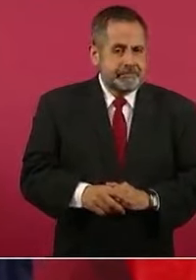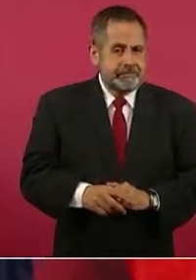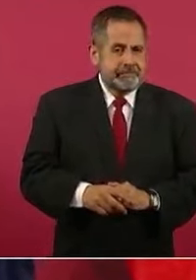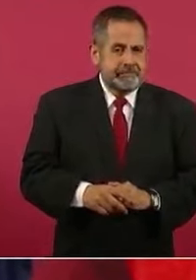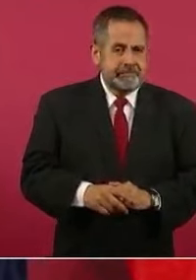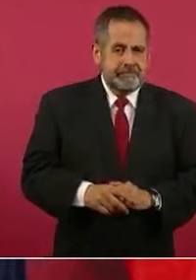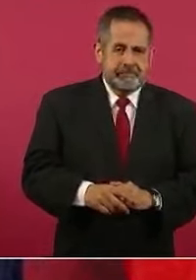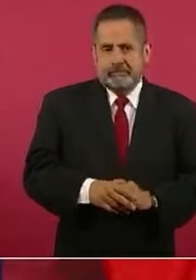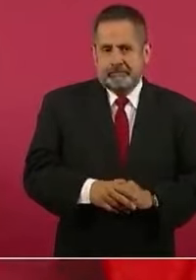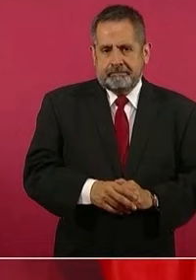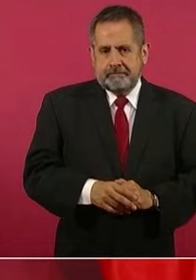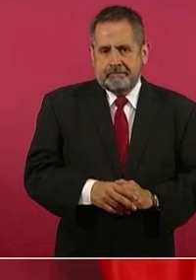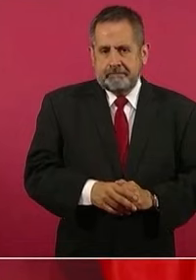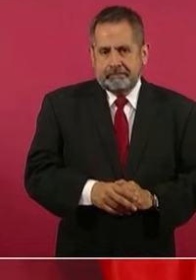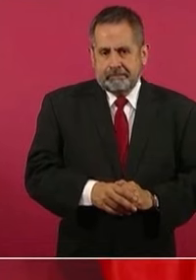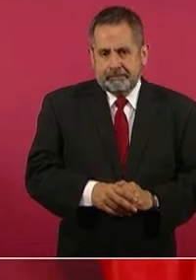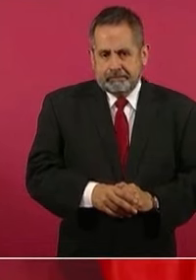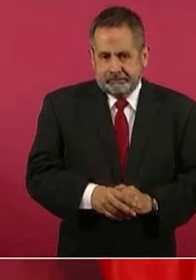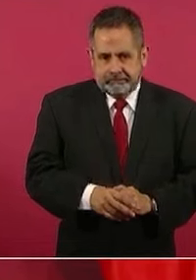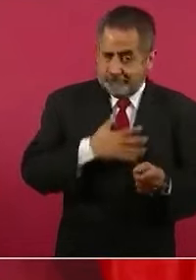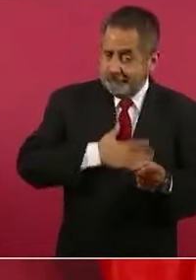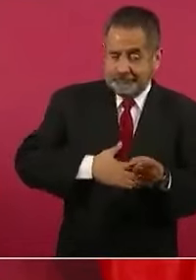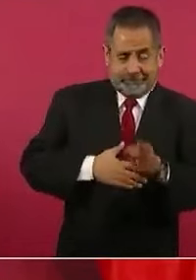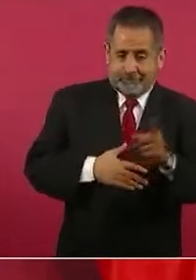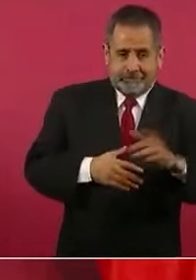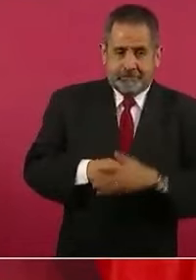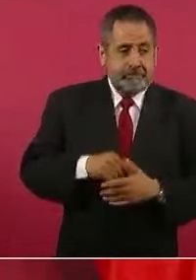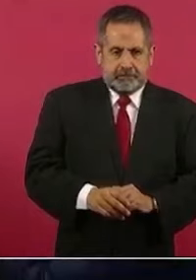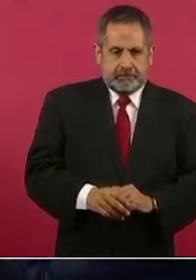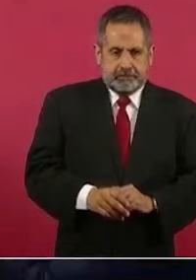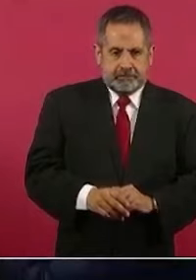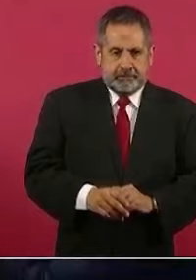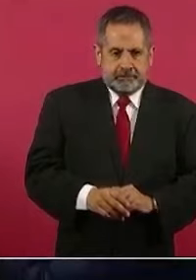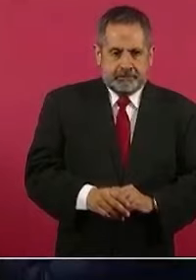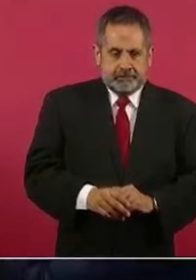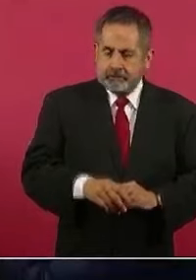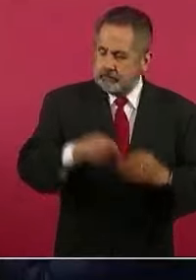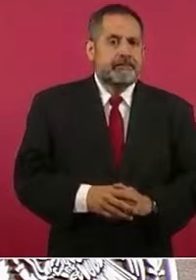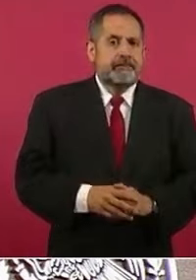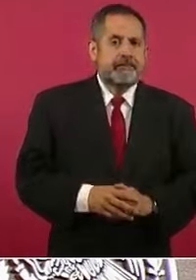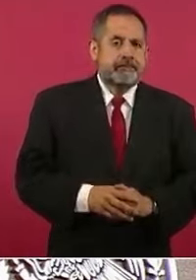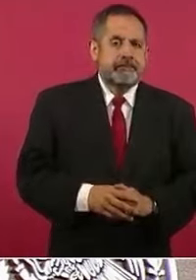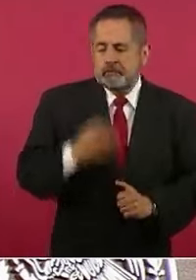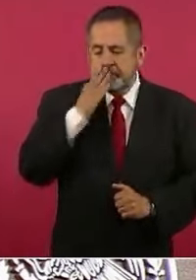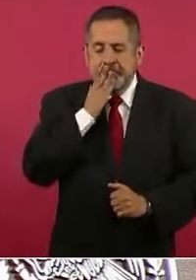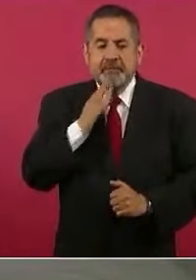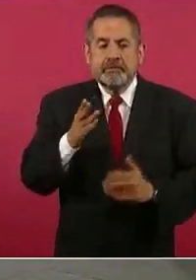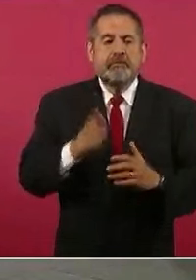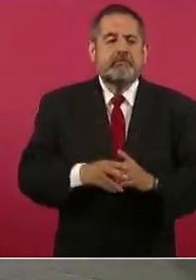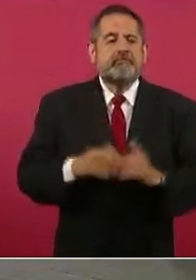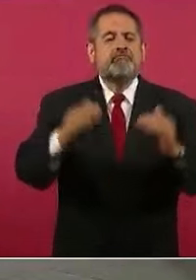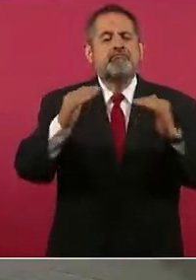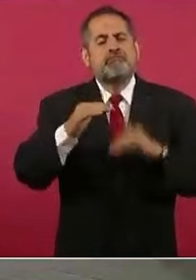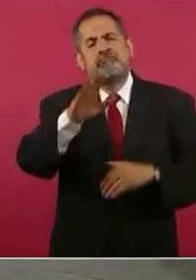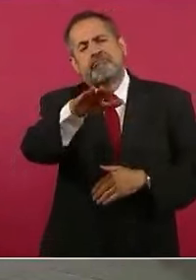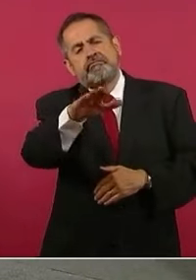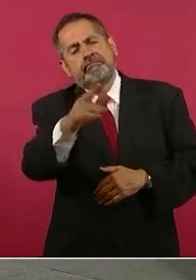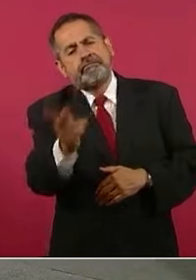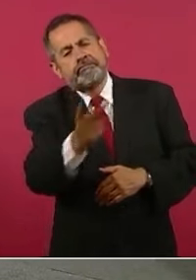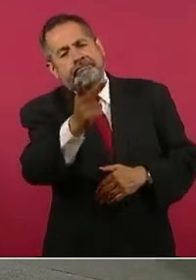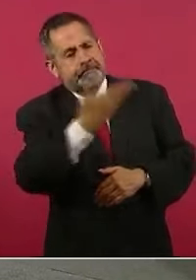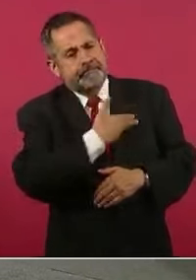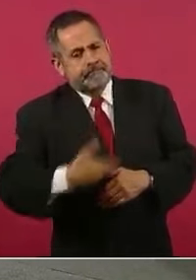Tema del agua, todo a nivel internacional está tomando el tema del agua. Sí, porque no se vale que se queden callados y todos ayudar. Muy bien. Señor presidente, nada más